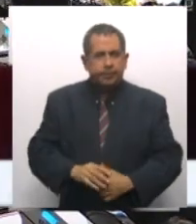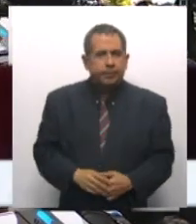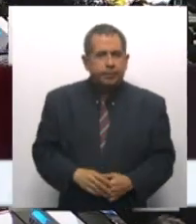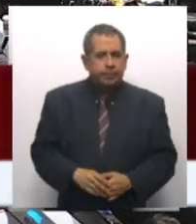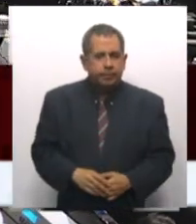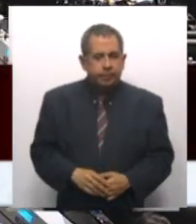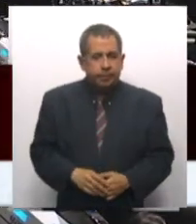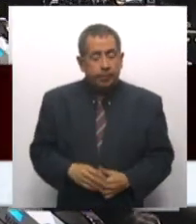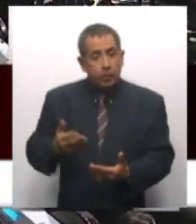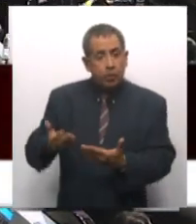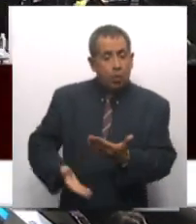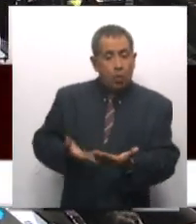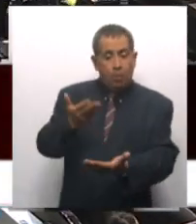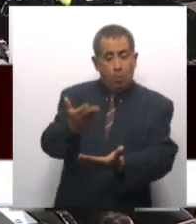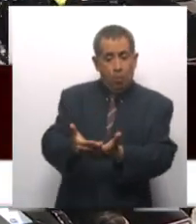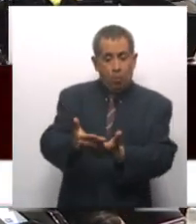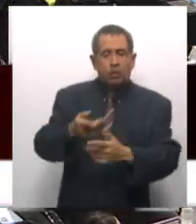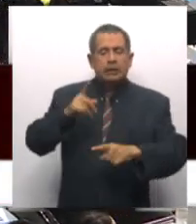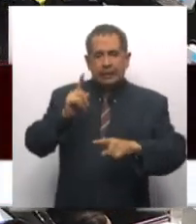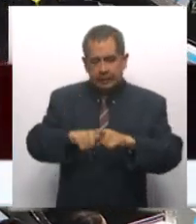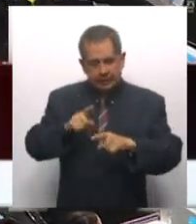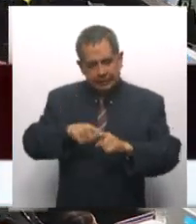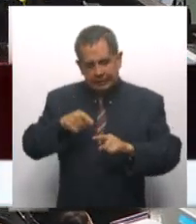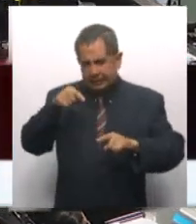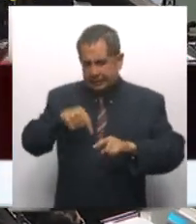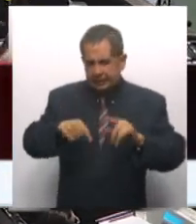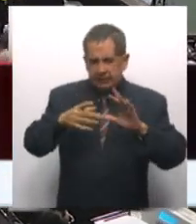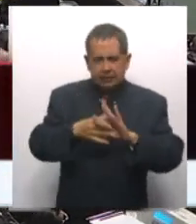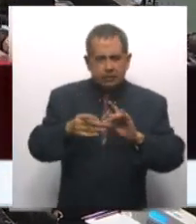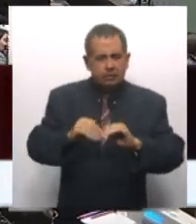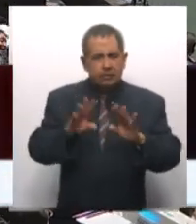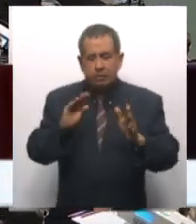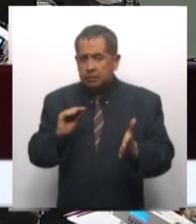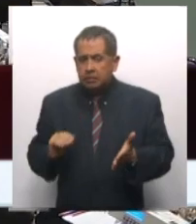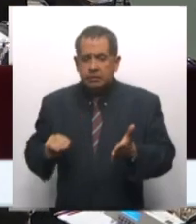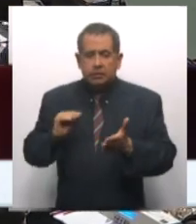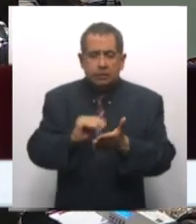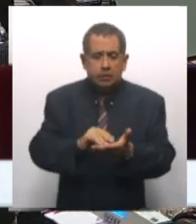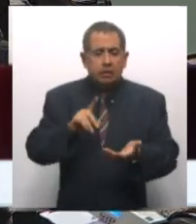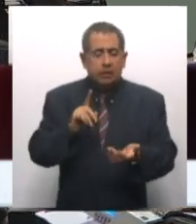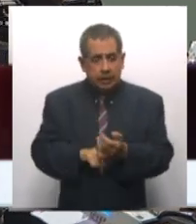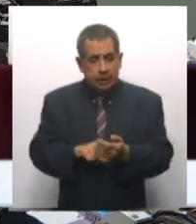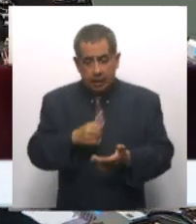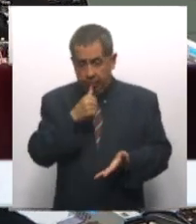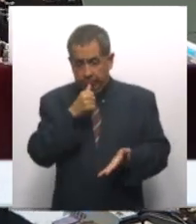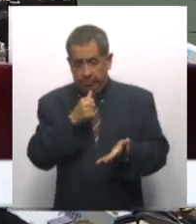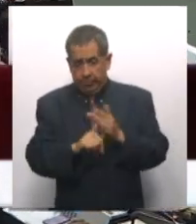La propuesta que yo hago, que se especifique y que se incluya que esta